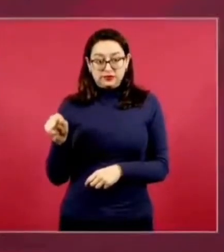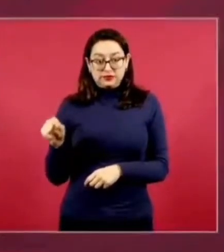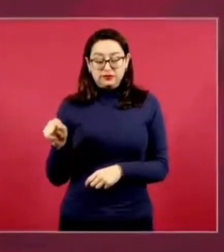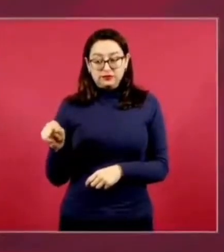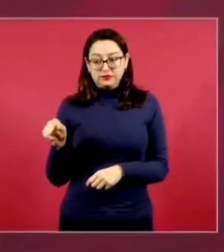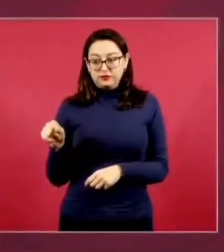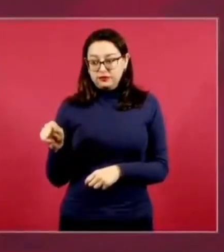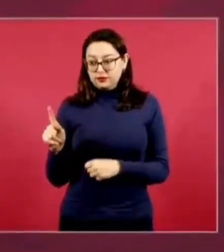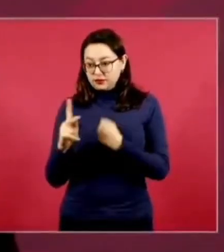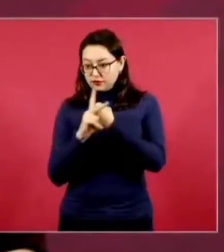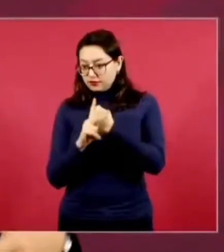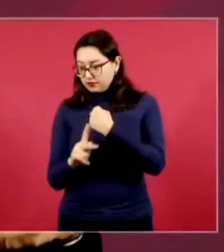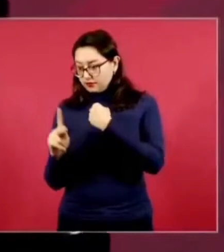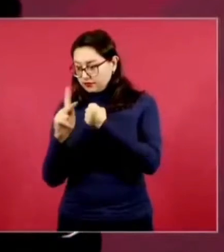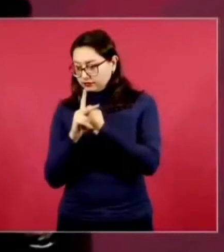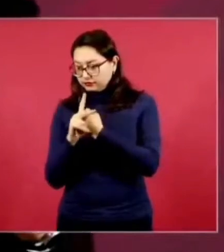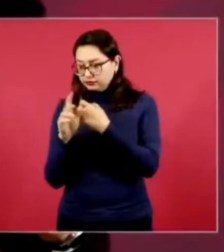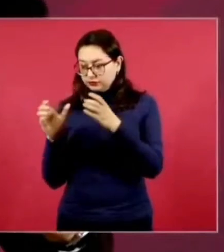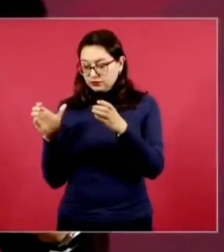como